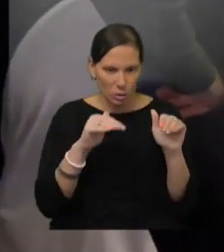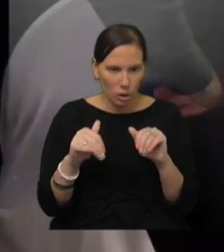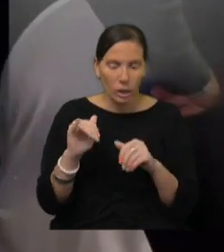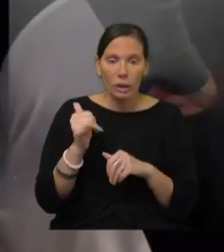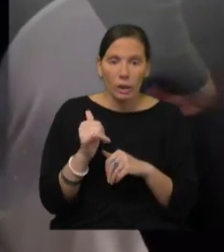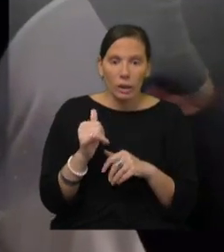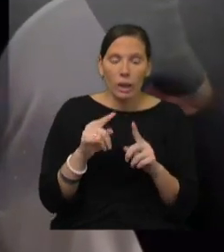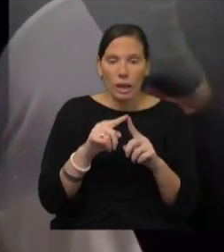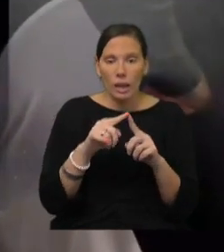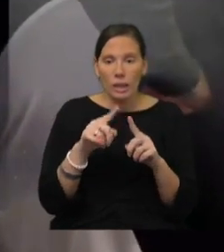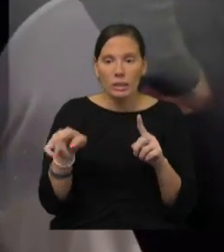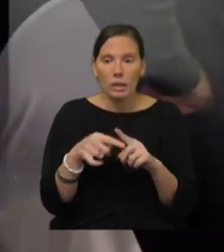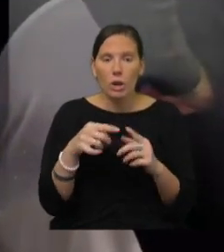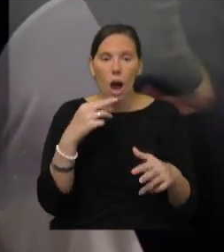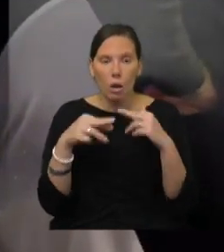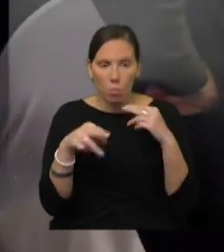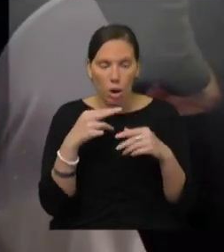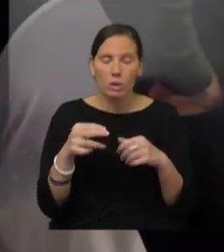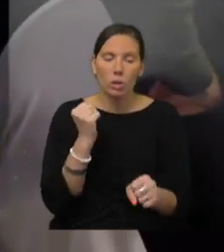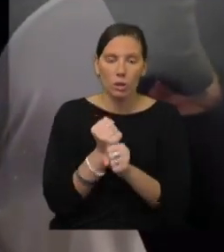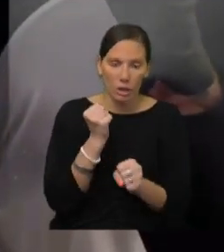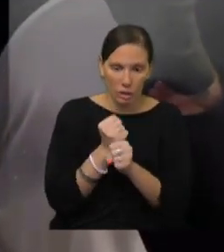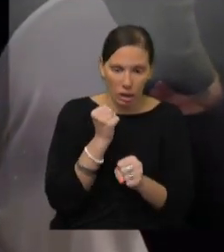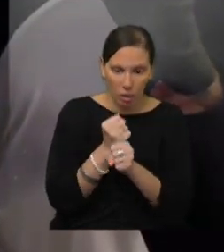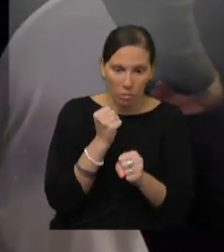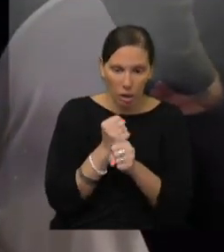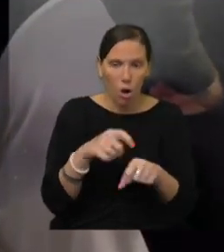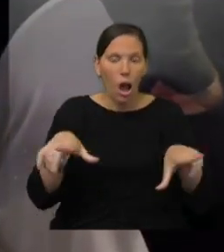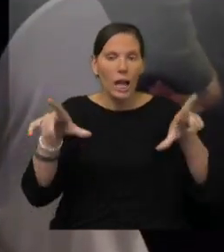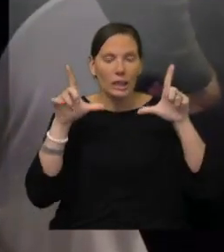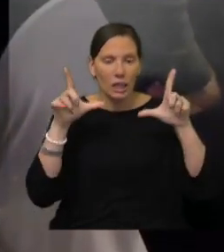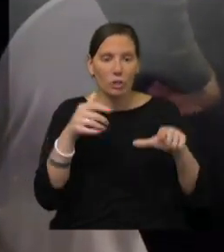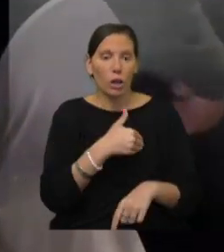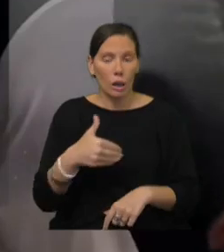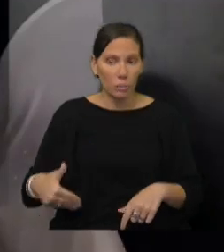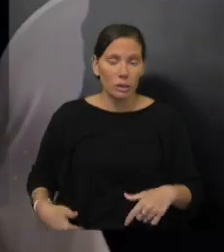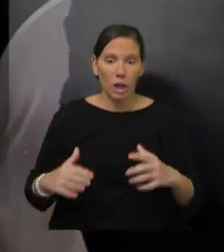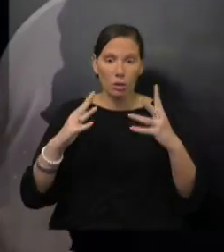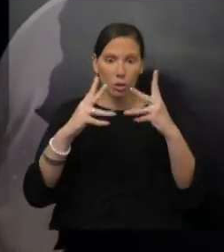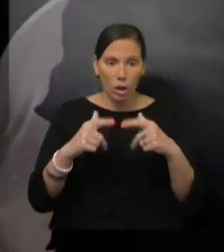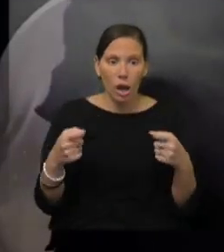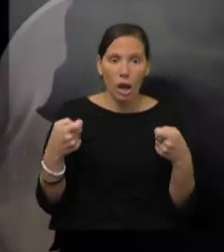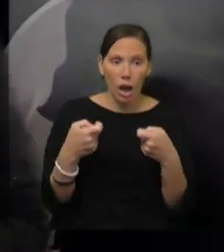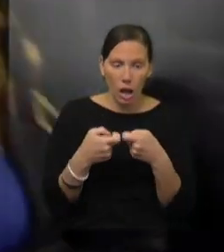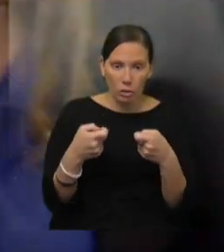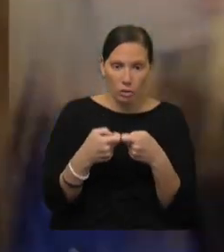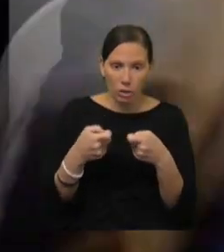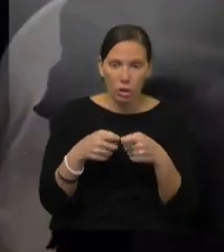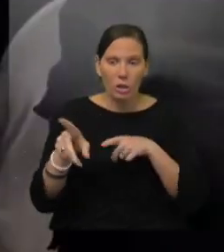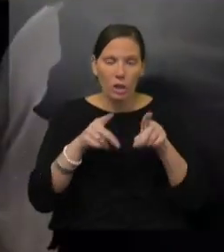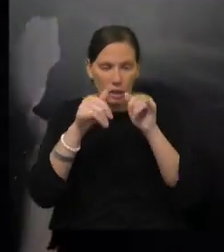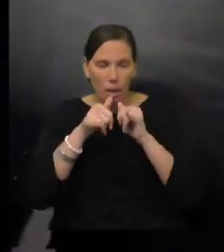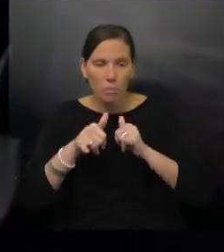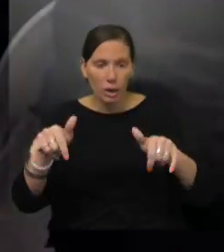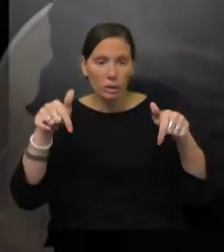sigue el ciclo de almuerzos de trabajo camino a las elecciones Nacionales con los candidatos a la presidencia que organ la asociación de dirigentes de marketing que